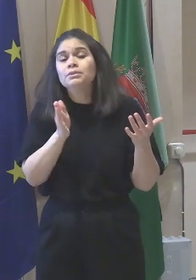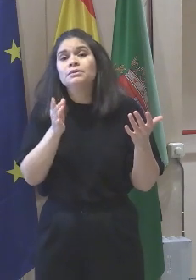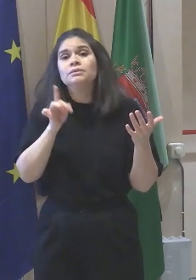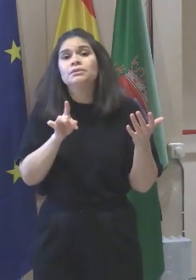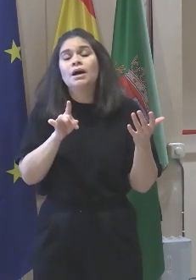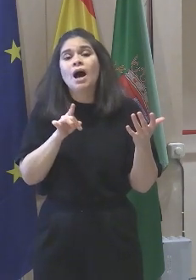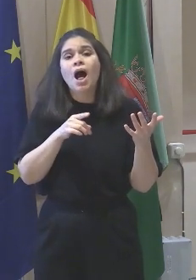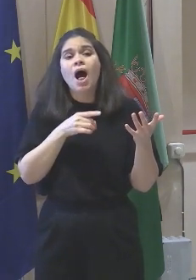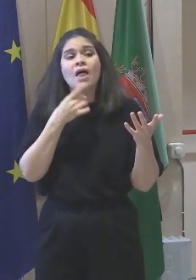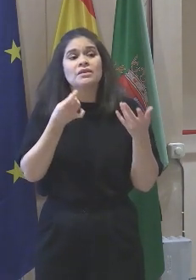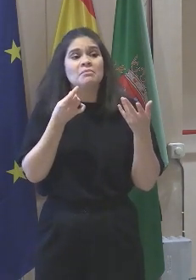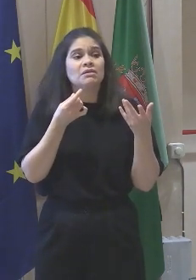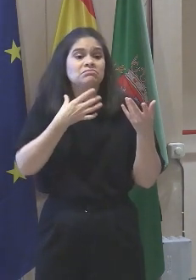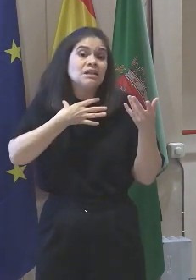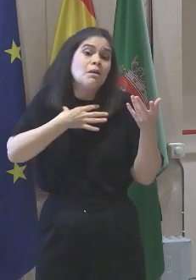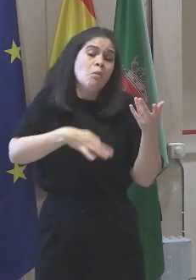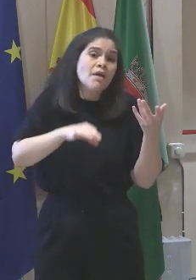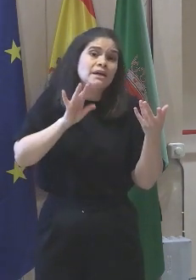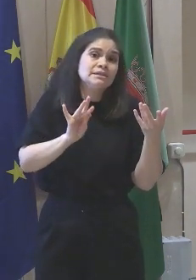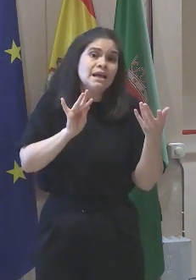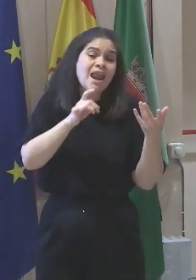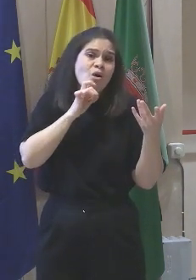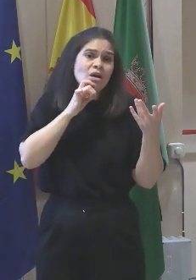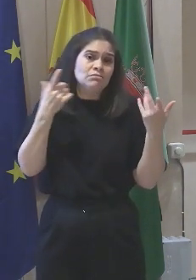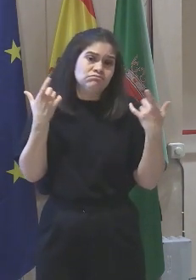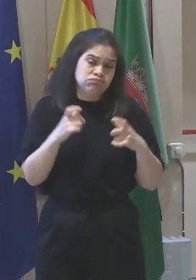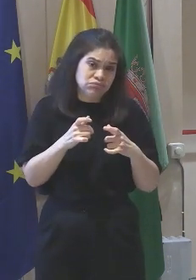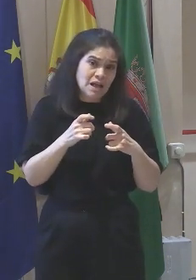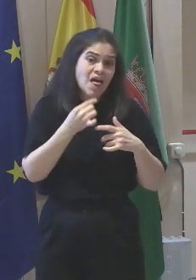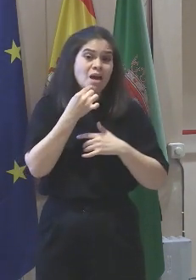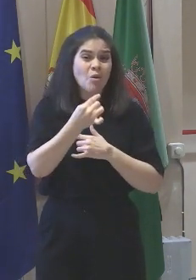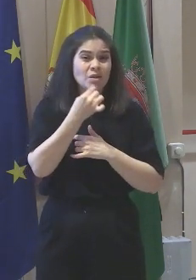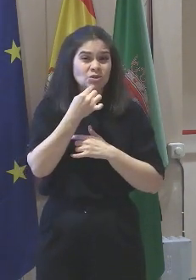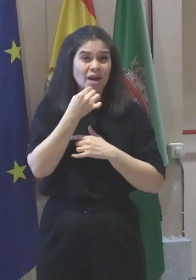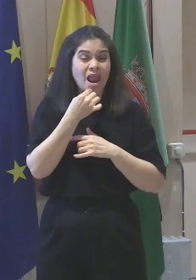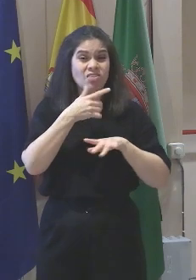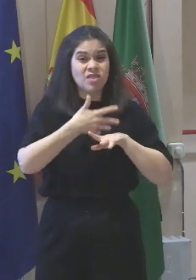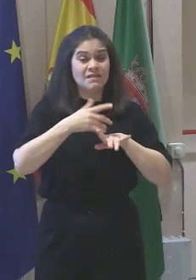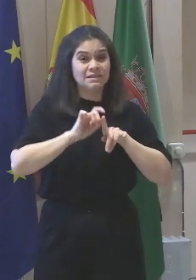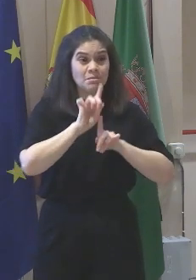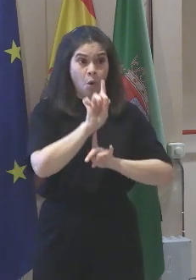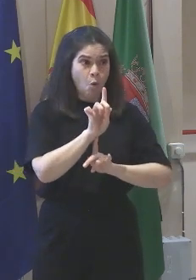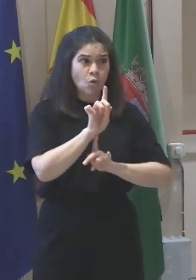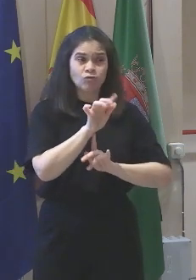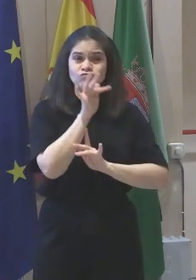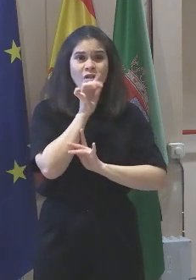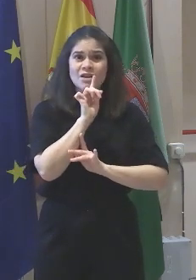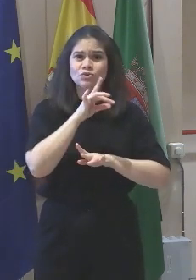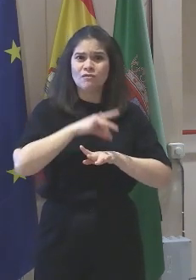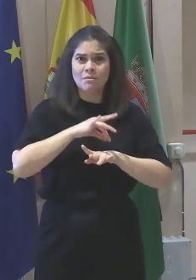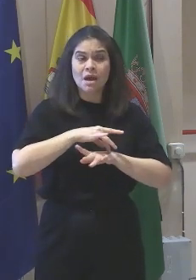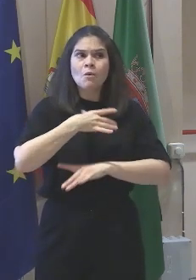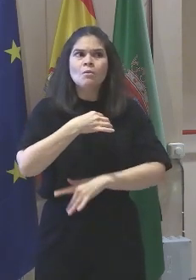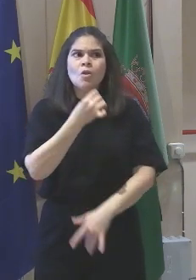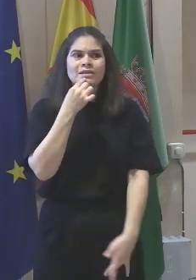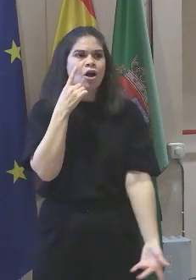potencialmente, pues reducir las complicaciones. Decíamos antes que a día de hoy la diabetes tipo 1 todavía no es una enfermedad que podamos